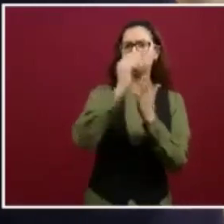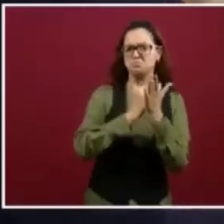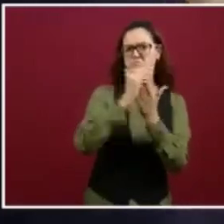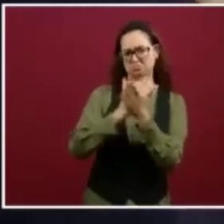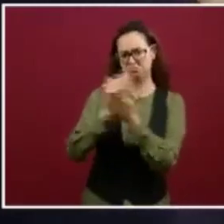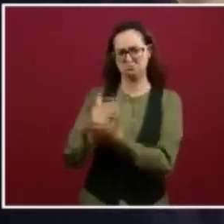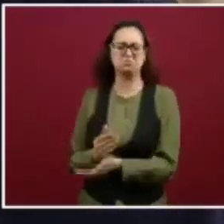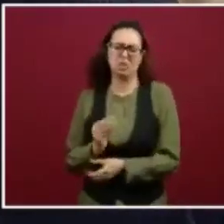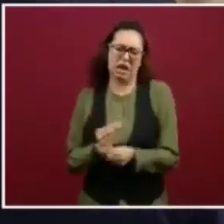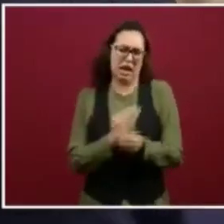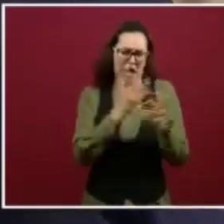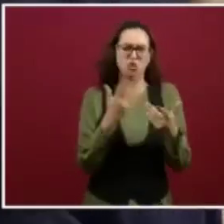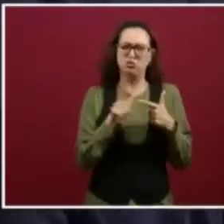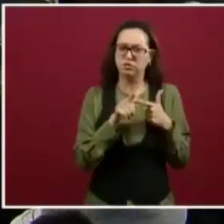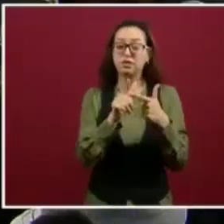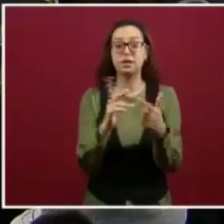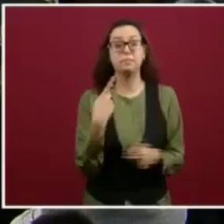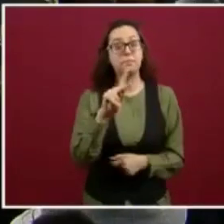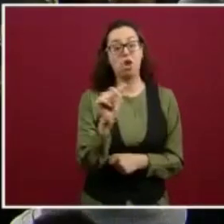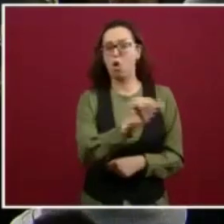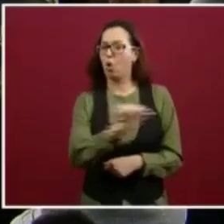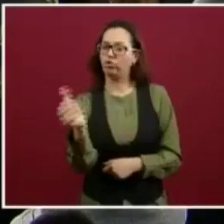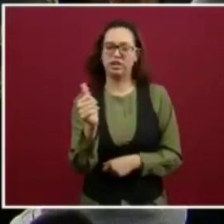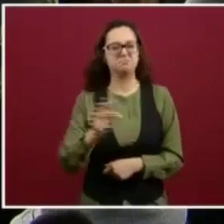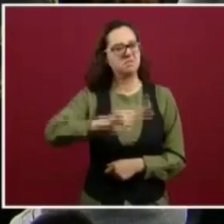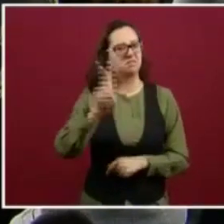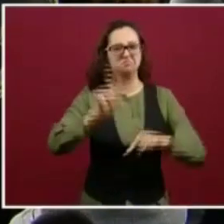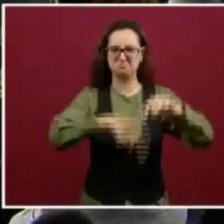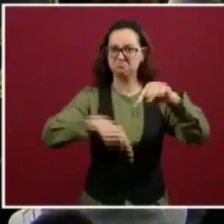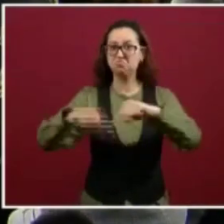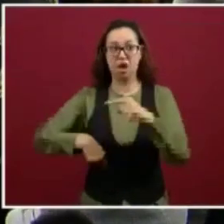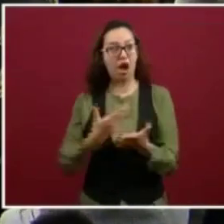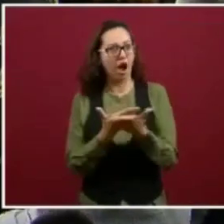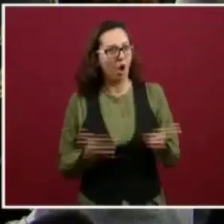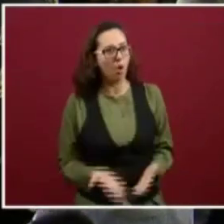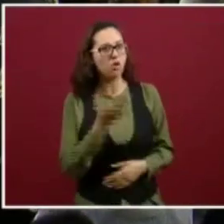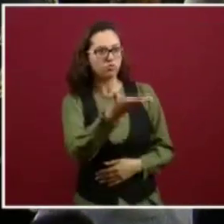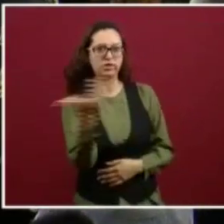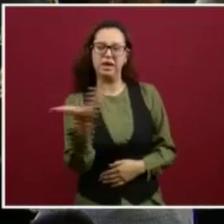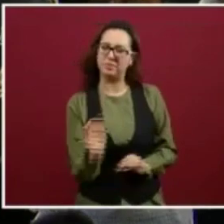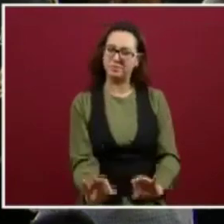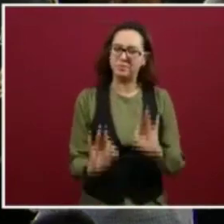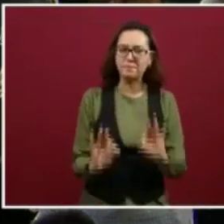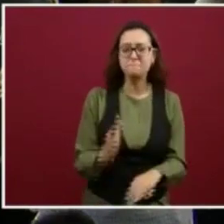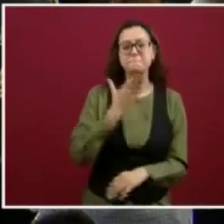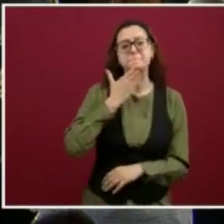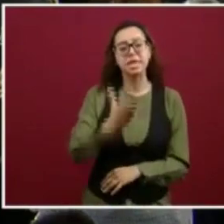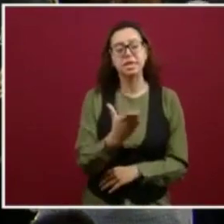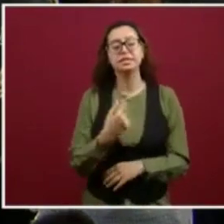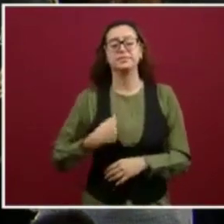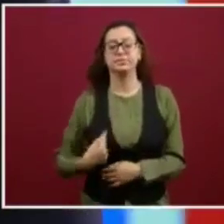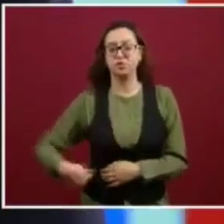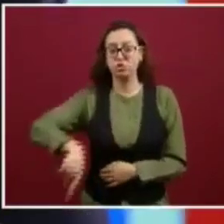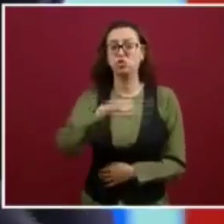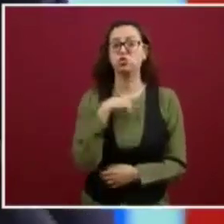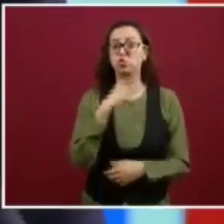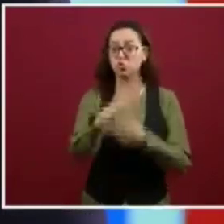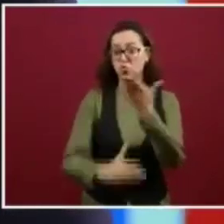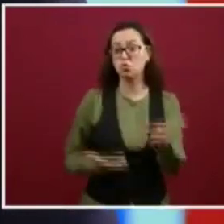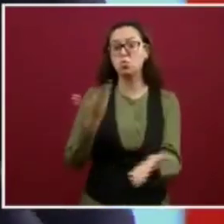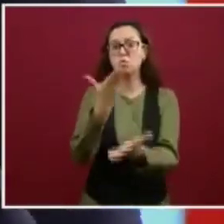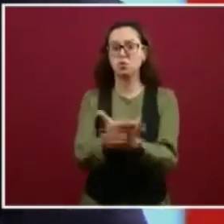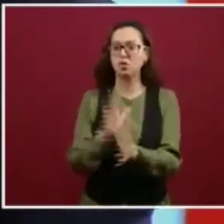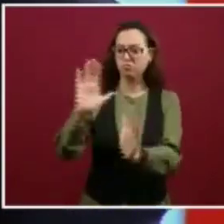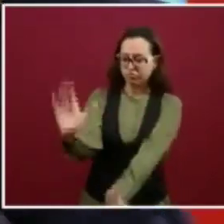como lo está haciendo usted muy bien. Y proponemos en este programa la inversión, priorizar la inversión,